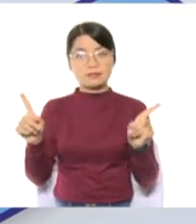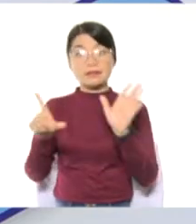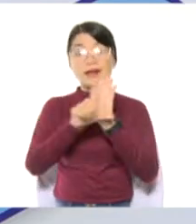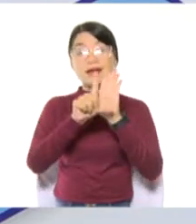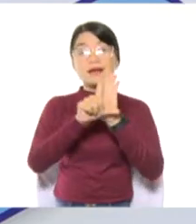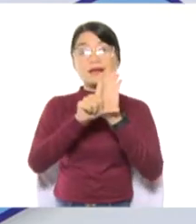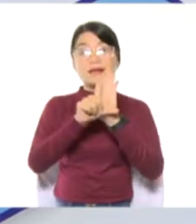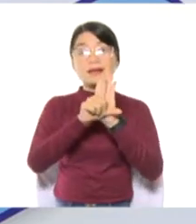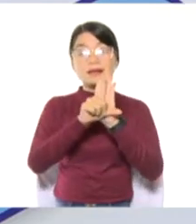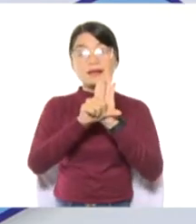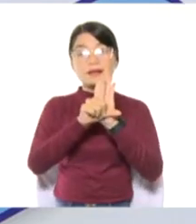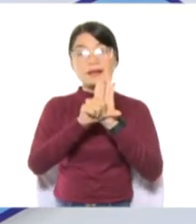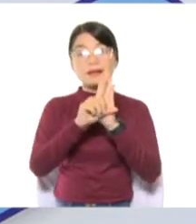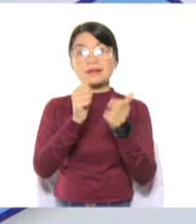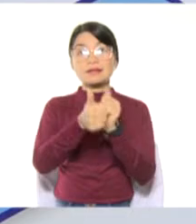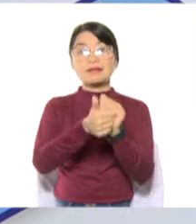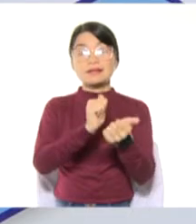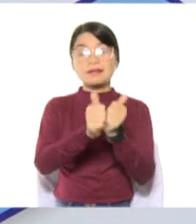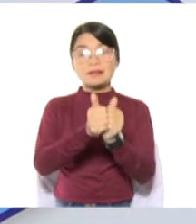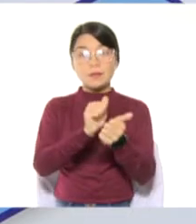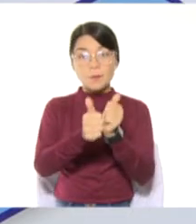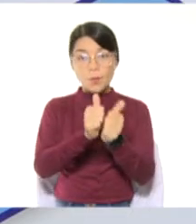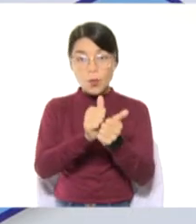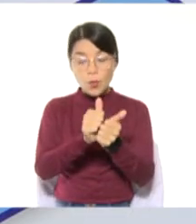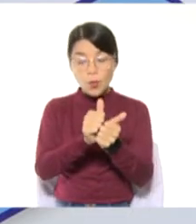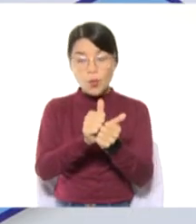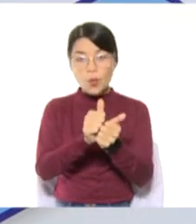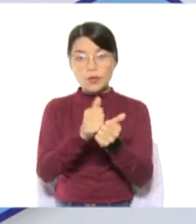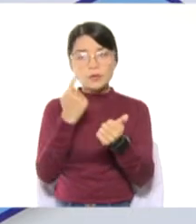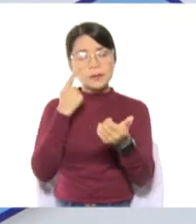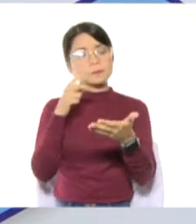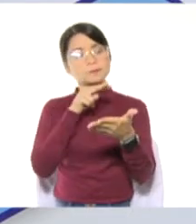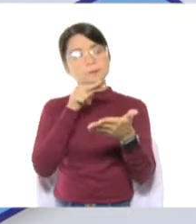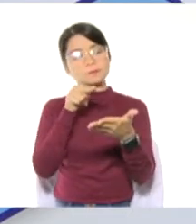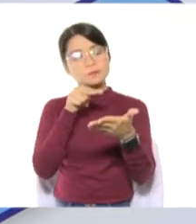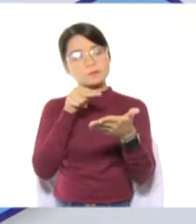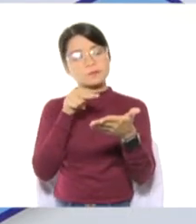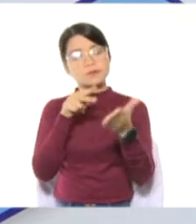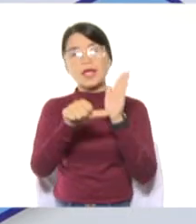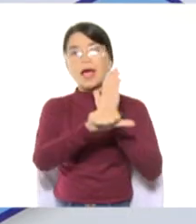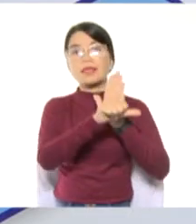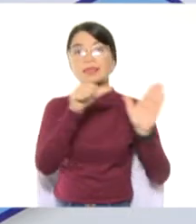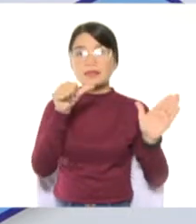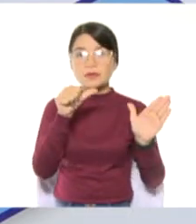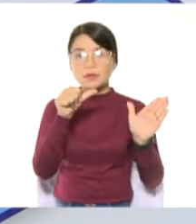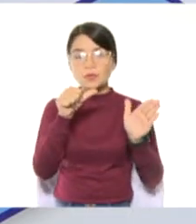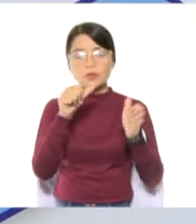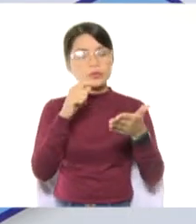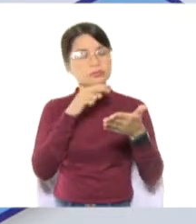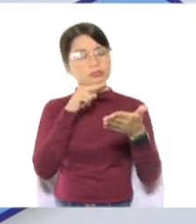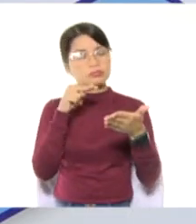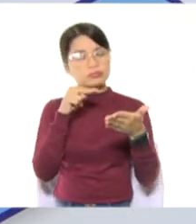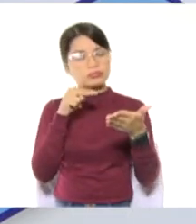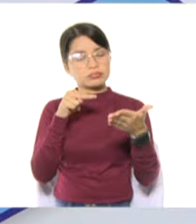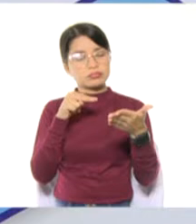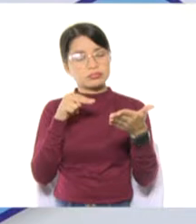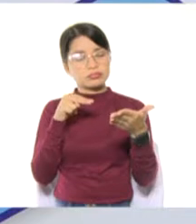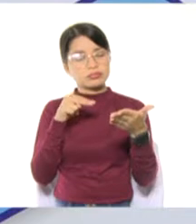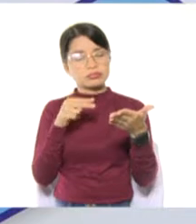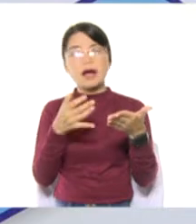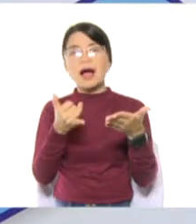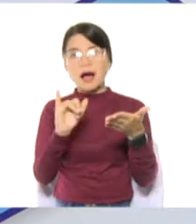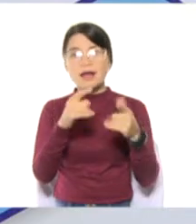del deporte, actividad física y educación física, usted va a ver en uno de sus artículos que sale la diferencia entre lo que